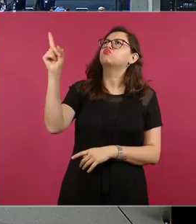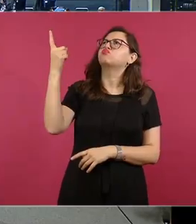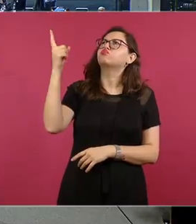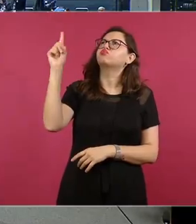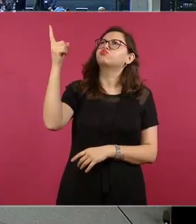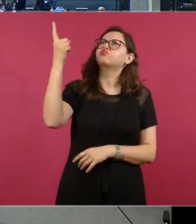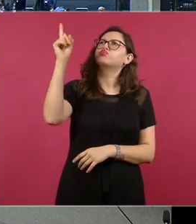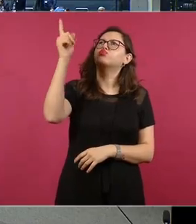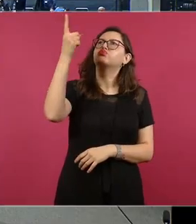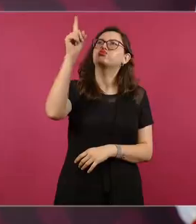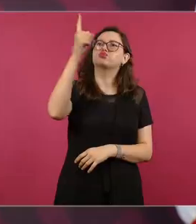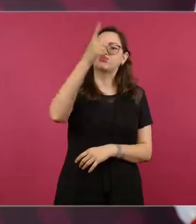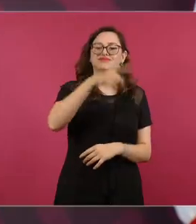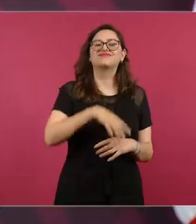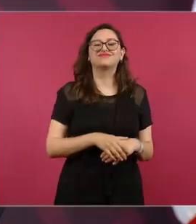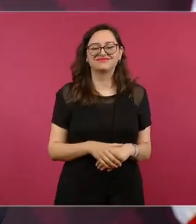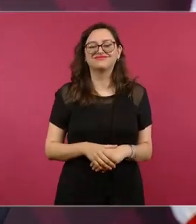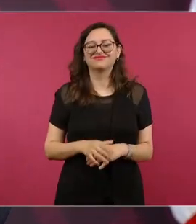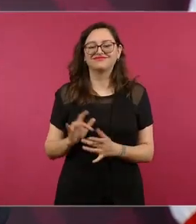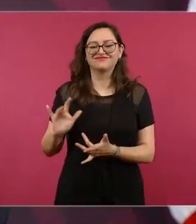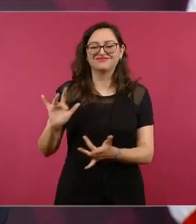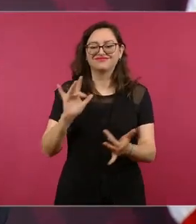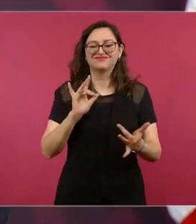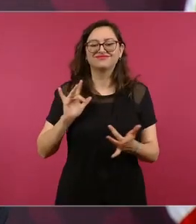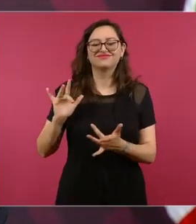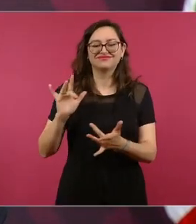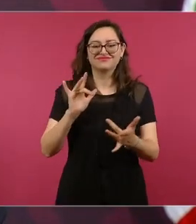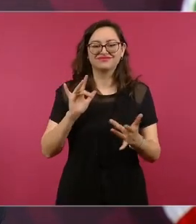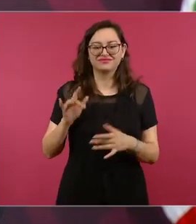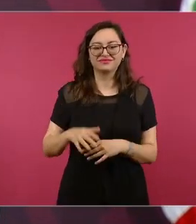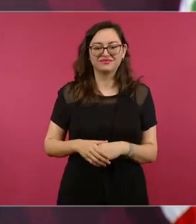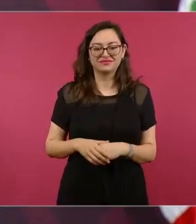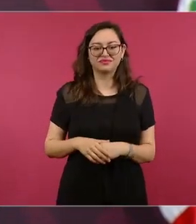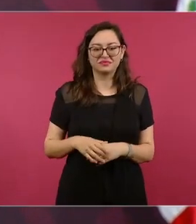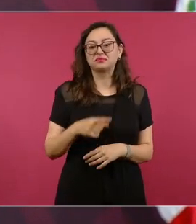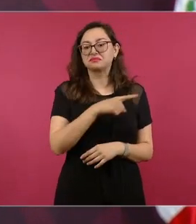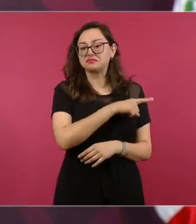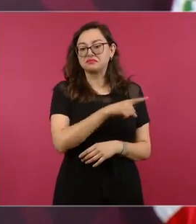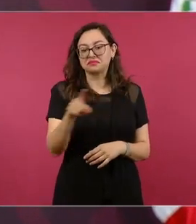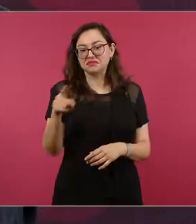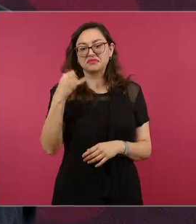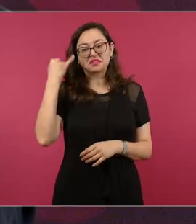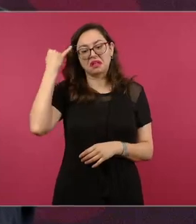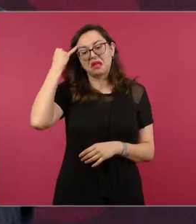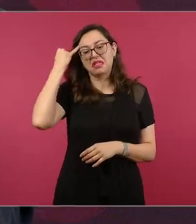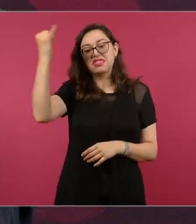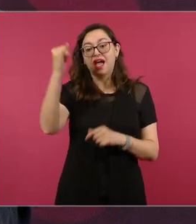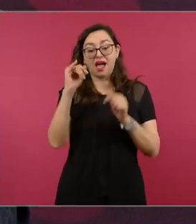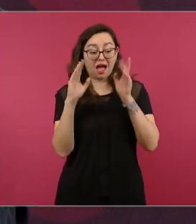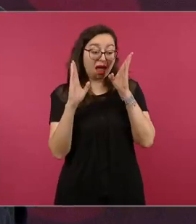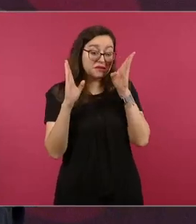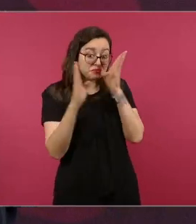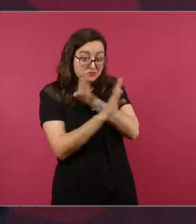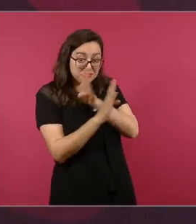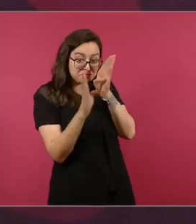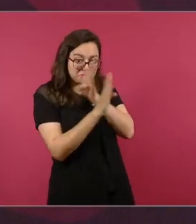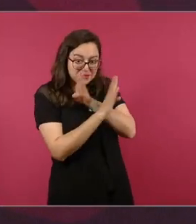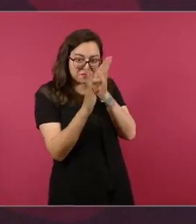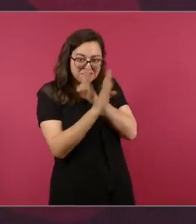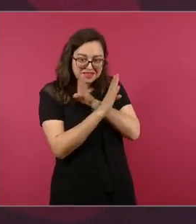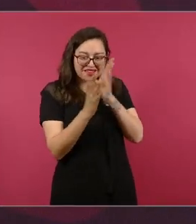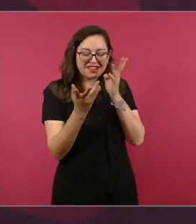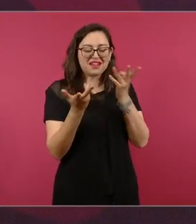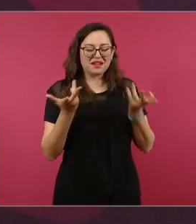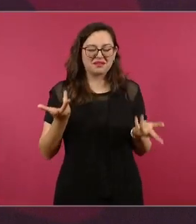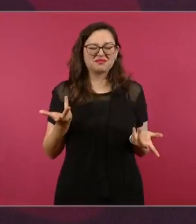eran los satélites y decían son los satélites espías como estaba en ese tiempo ya